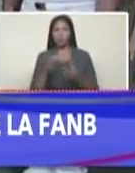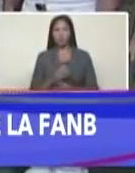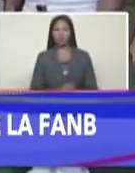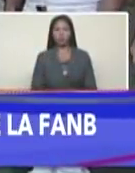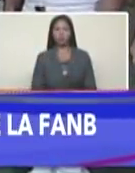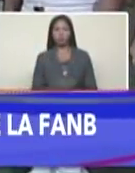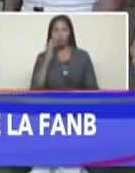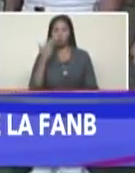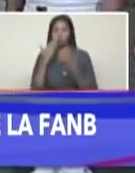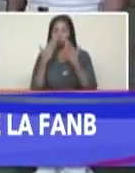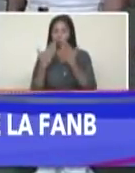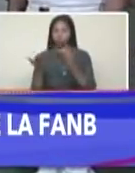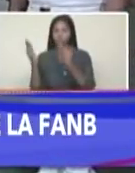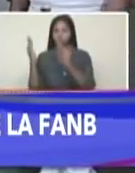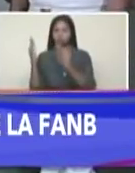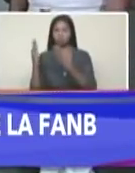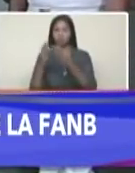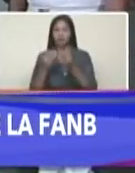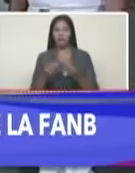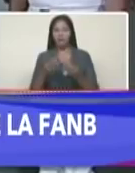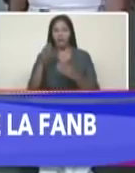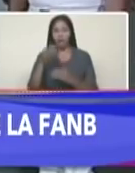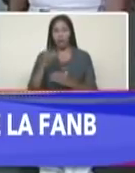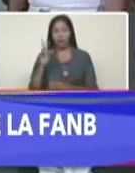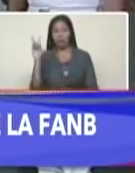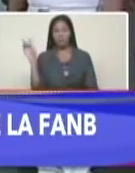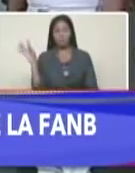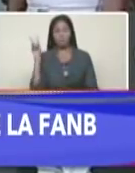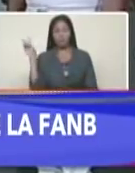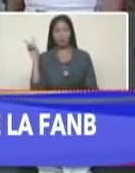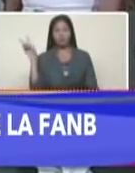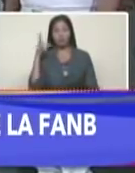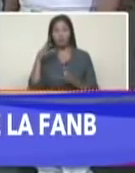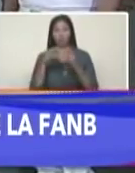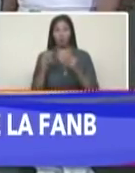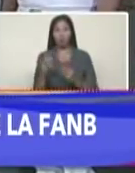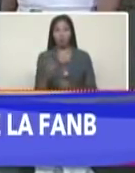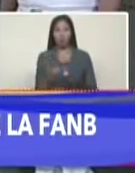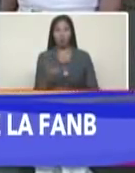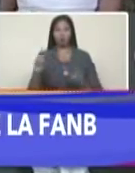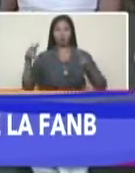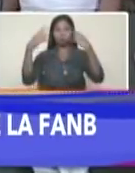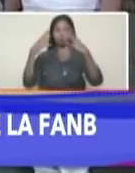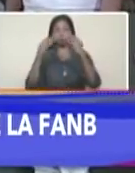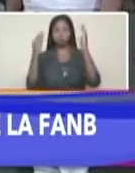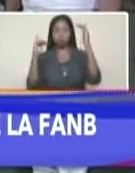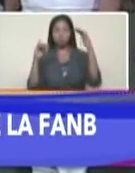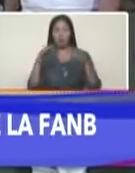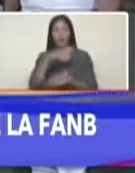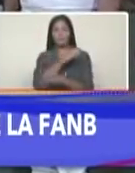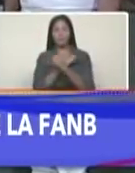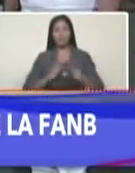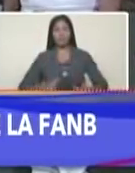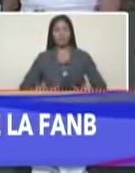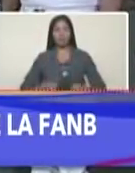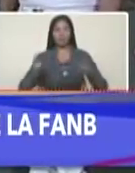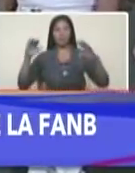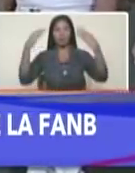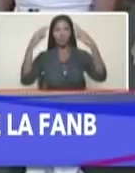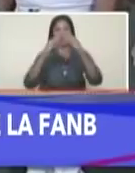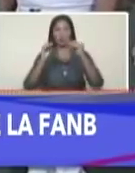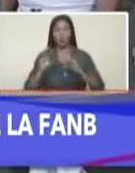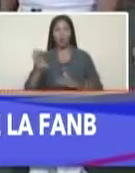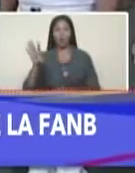a mostrarle al país, atención, oído, diría uno, en jerga militar, oído a todo el